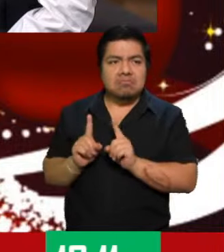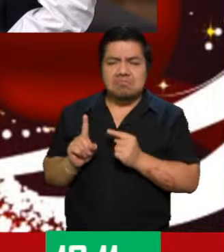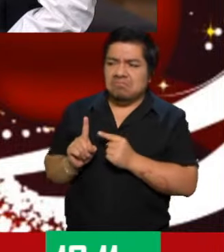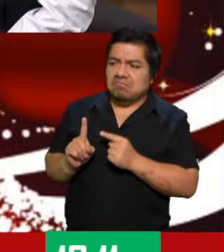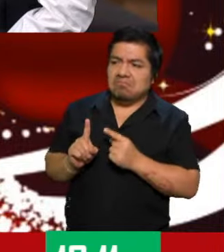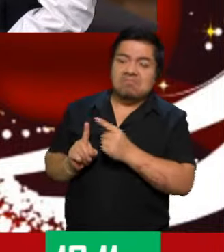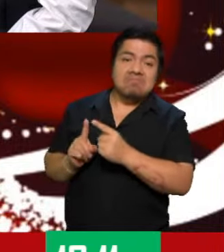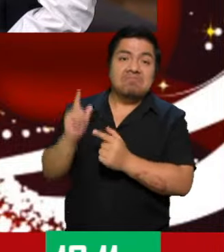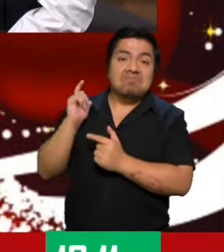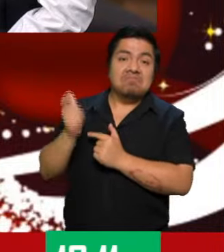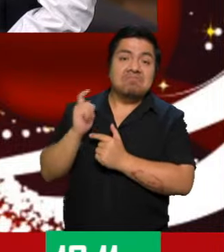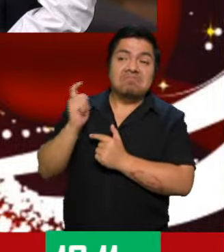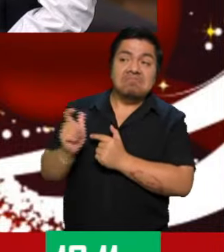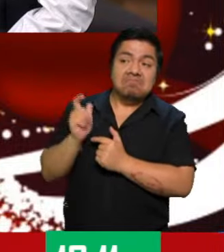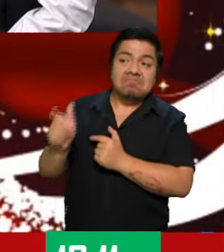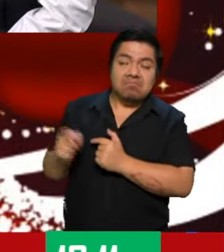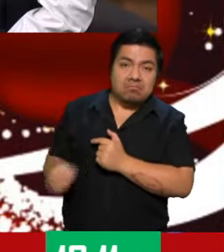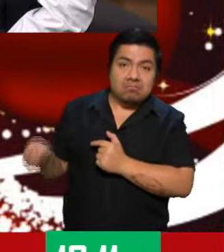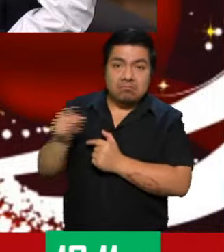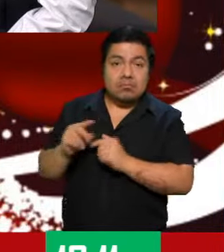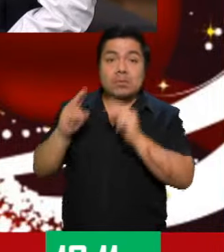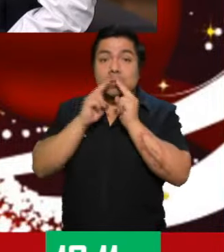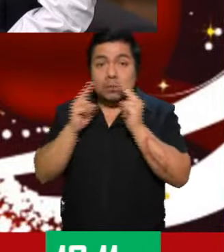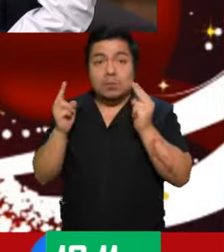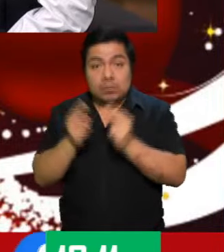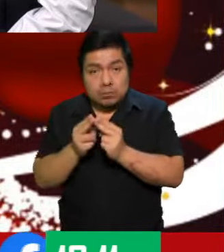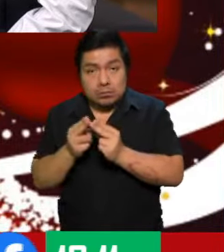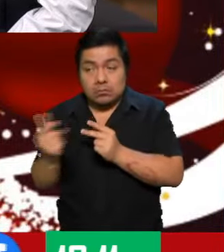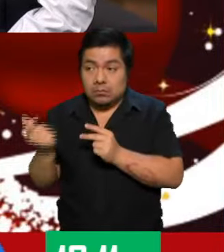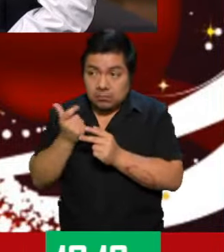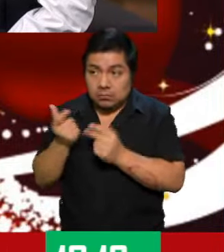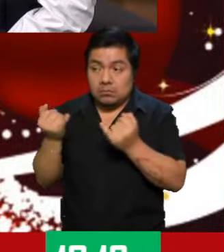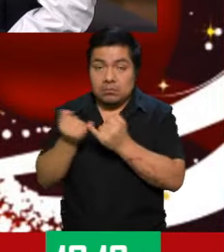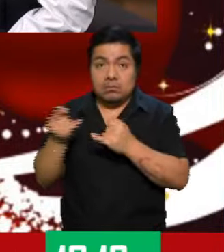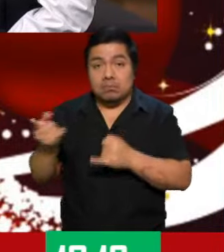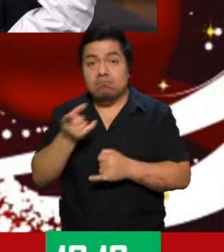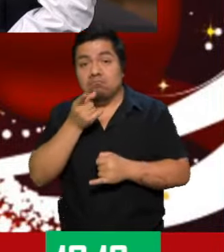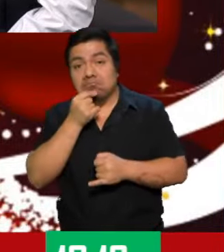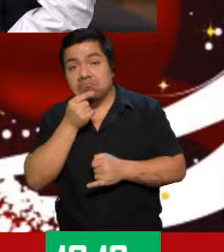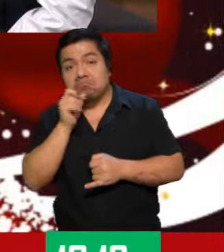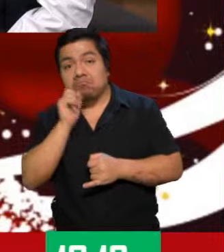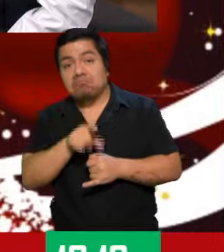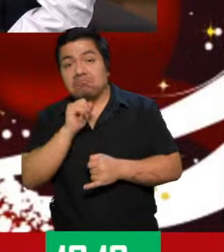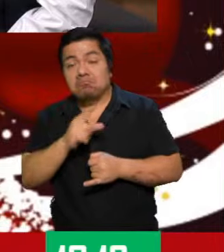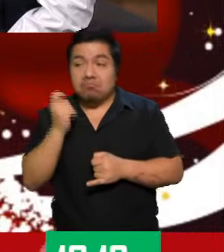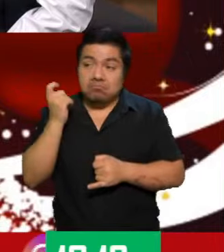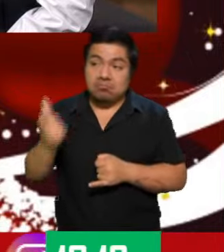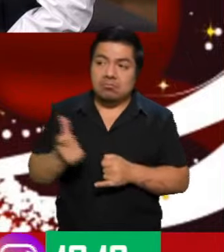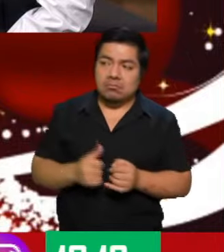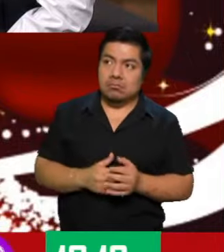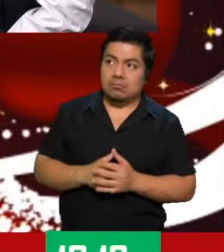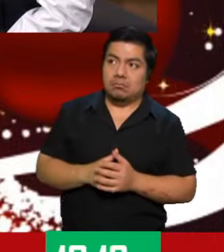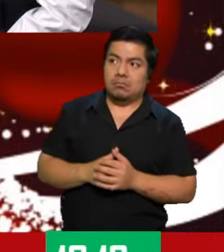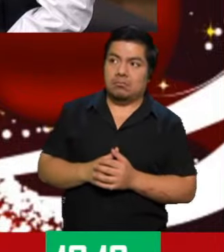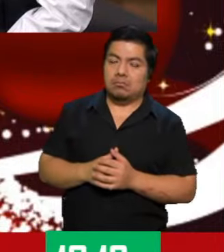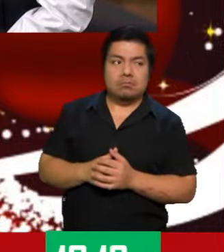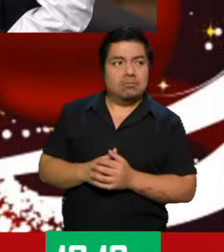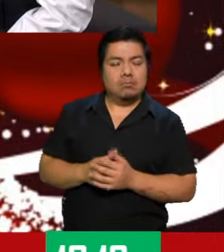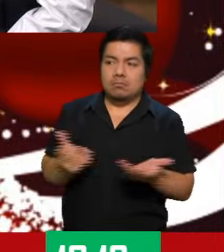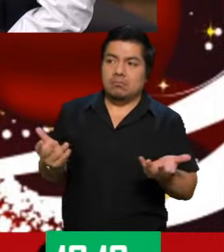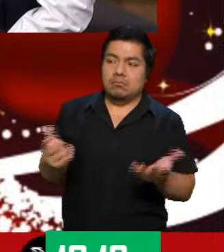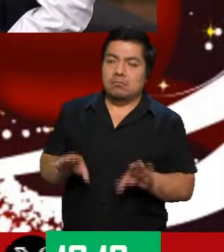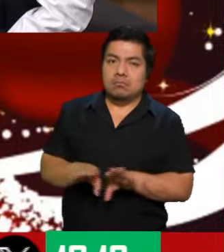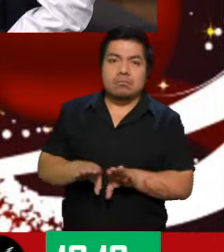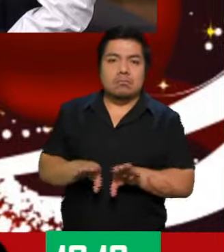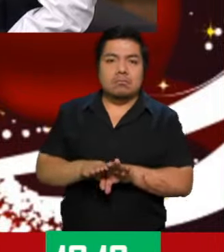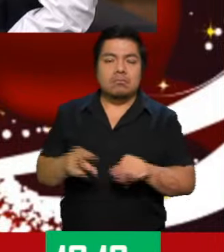ahora les pagamos a los de la Unión que nos piden derecho de piso y también a estos polis. Y yo me quedé, bueno, ¿cómo le van a hacer? ¿Qué